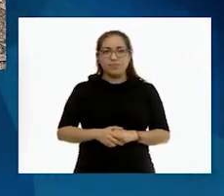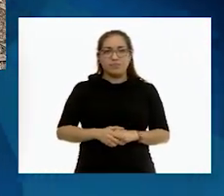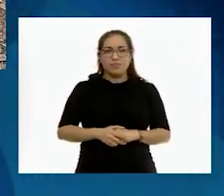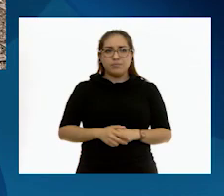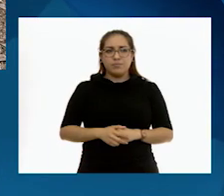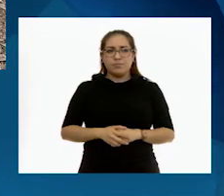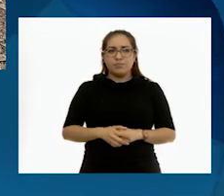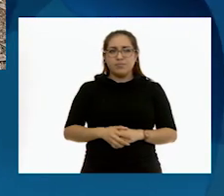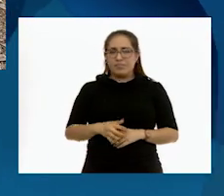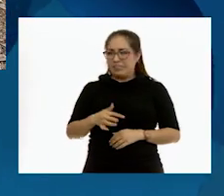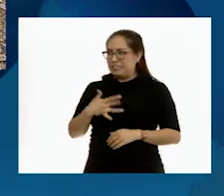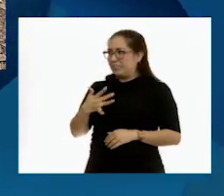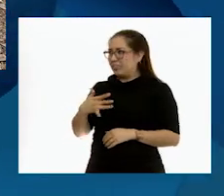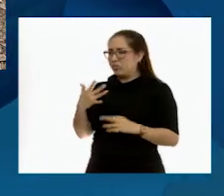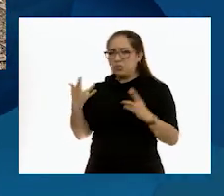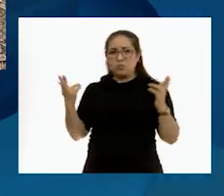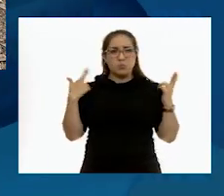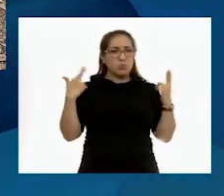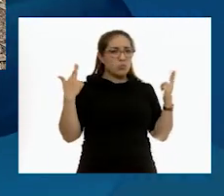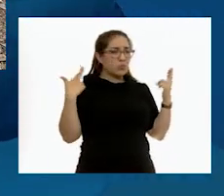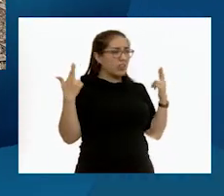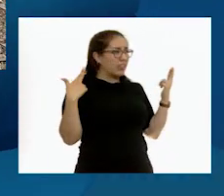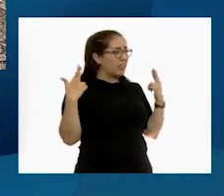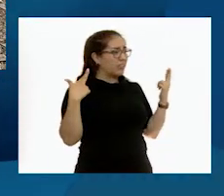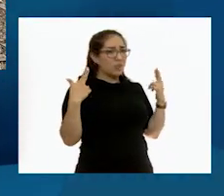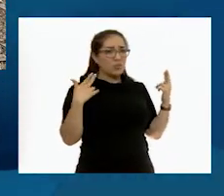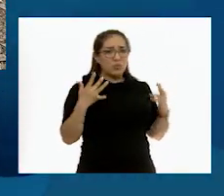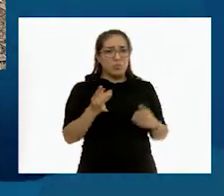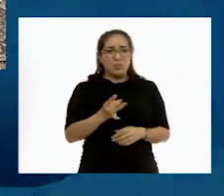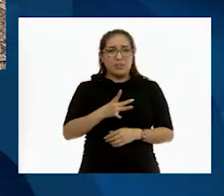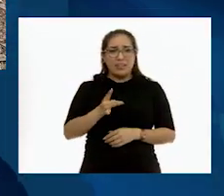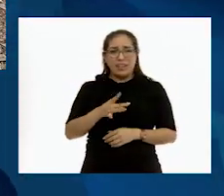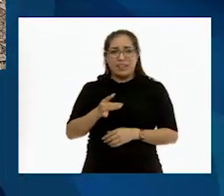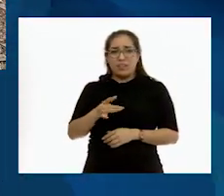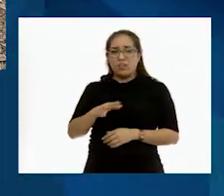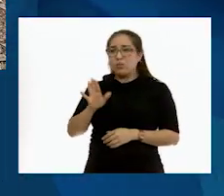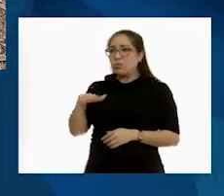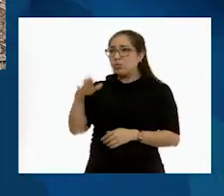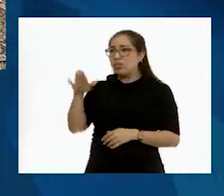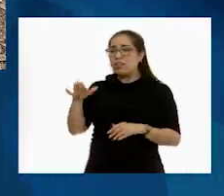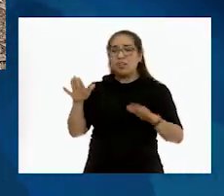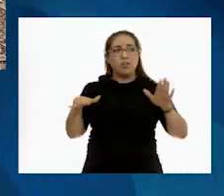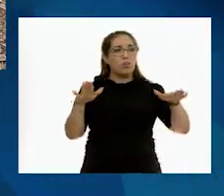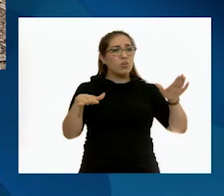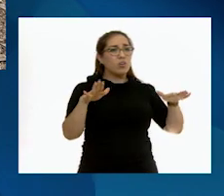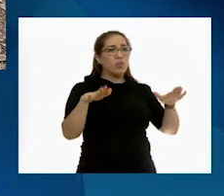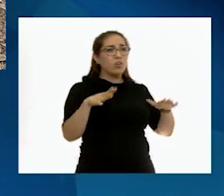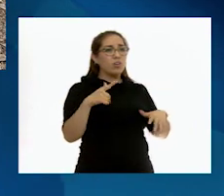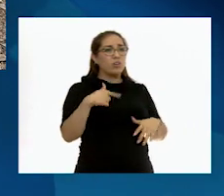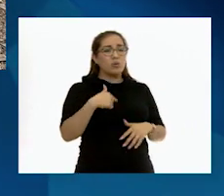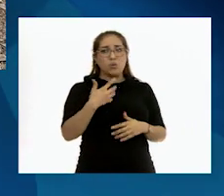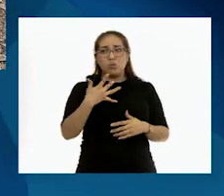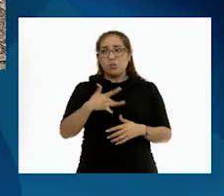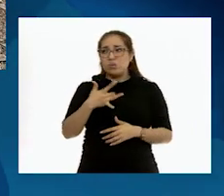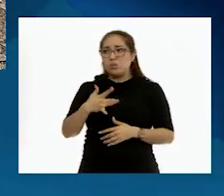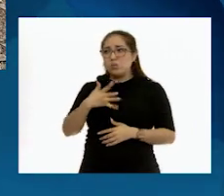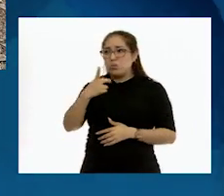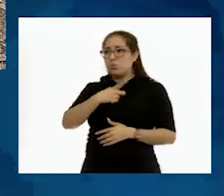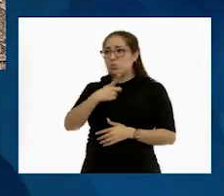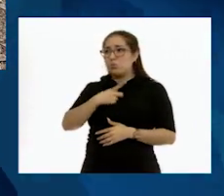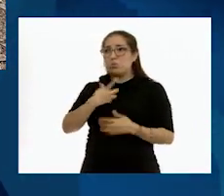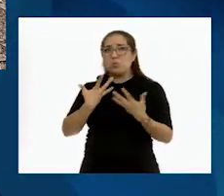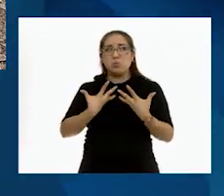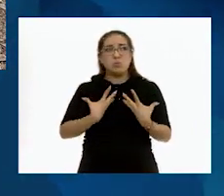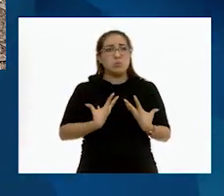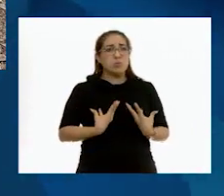como que hay mucho ruido aquí, muchas cosas que me asustan. Titina, me estoy empezando a sentir solito y